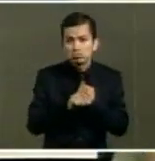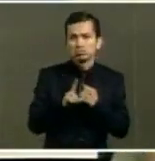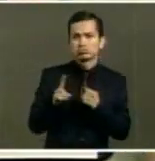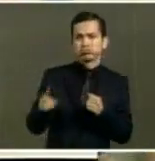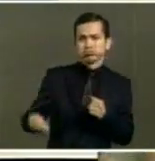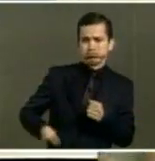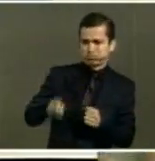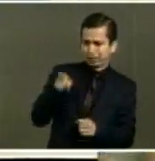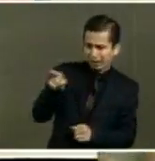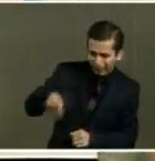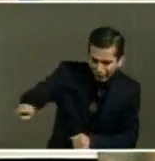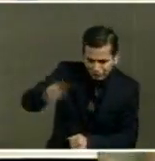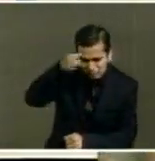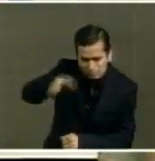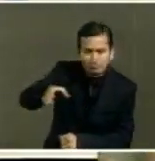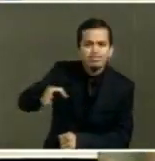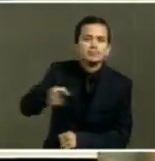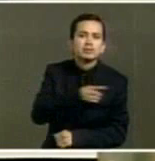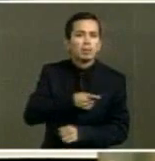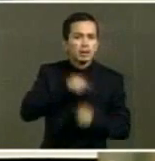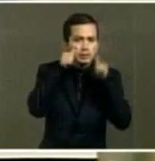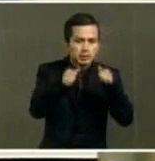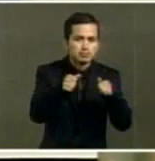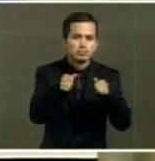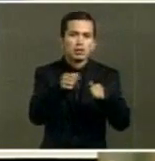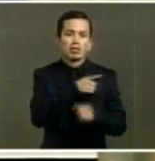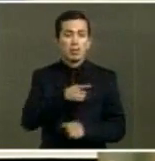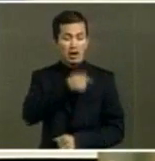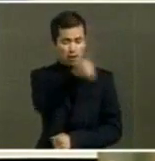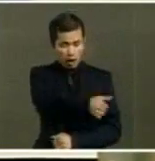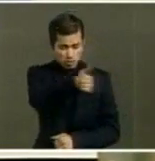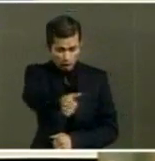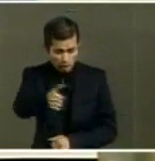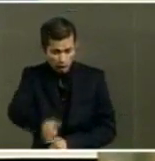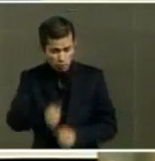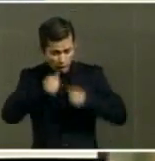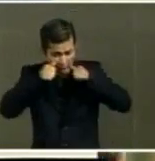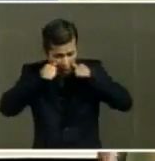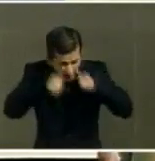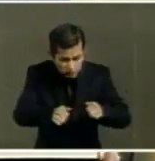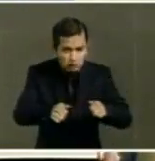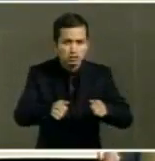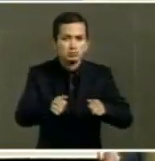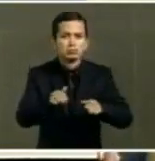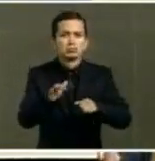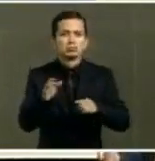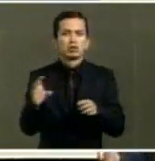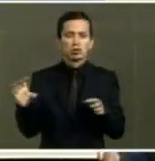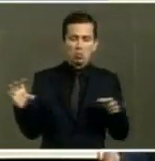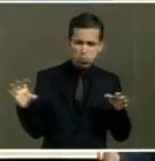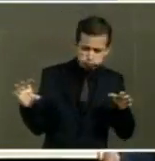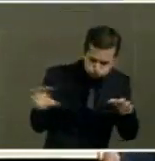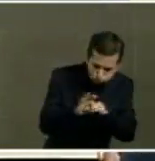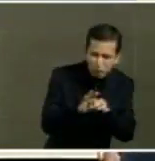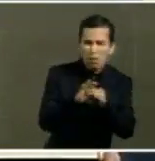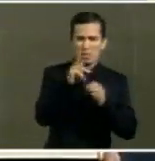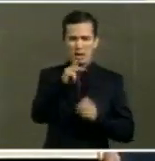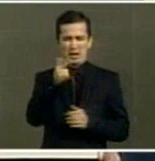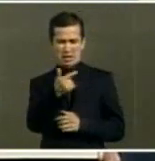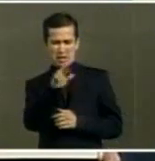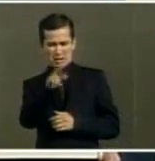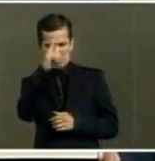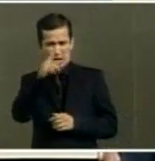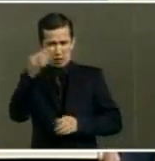de identificar a cada una y a cada uno de ellos, fortaleciendo el protocolo que ya se ha suscrito entre las Procuradurías de Justicia del